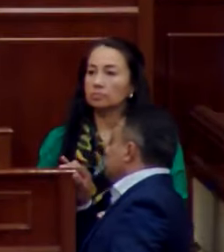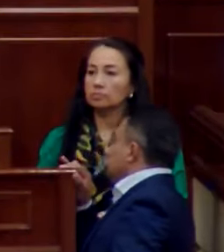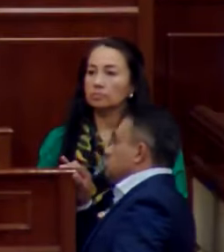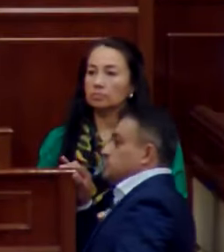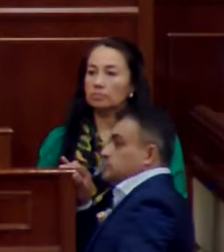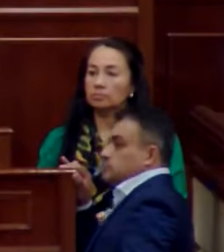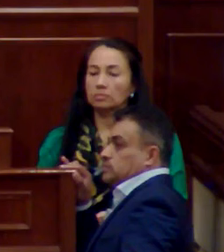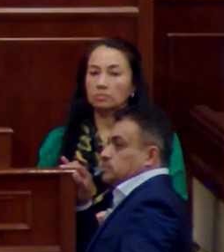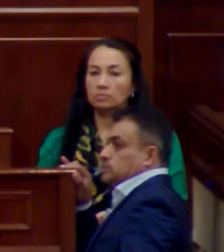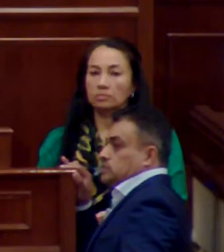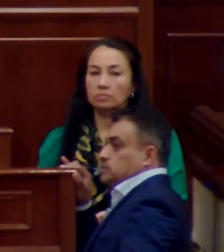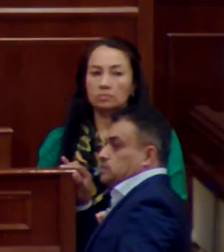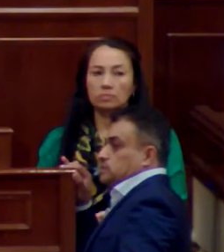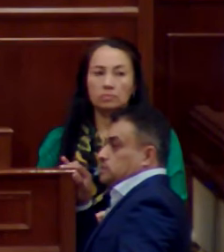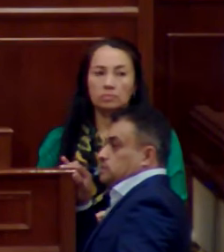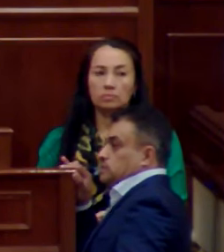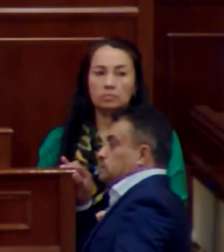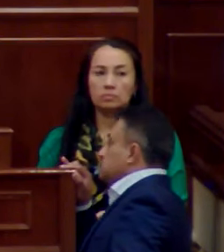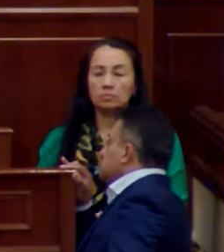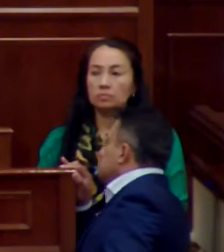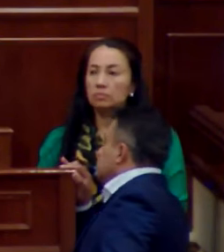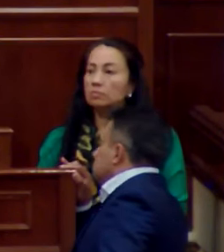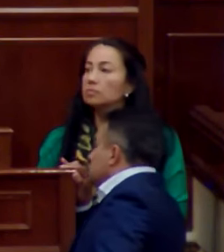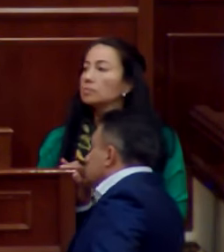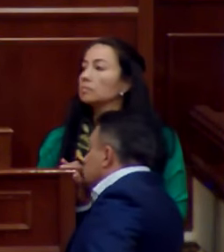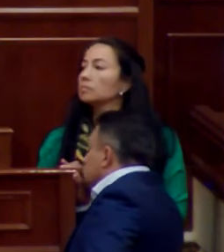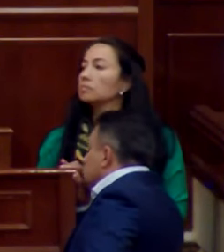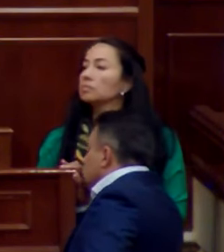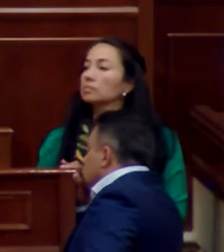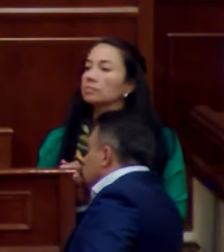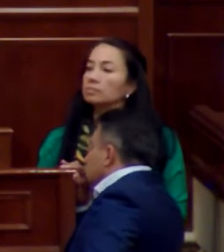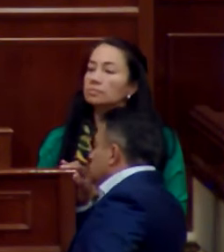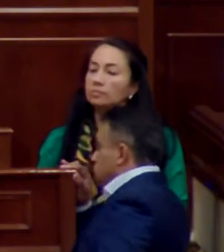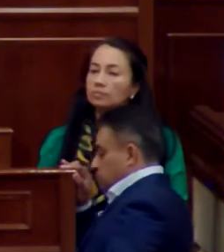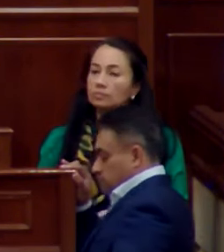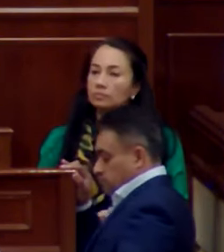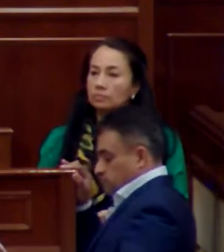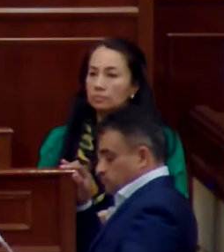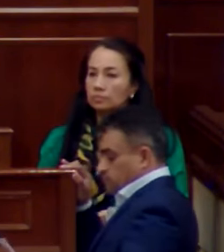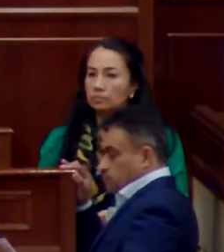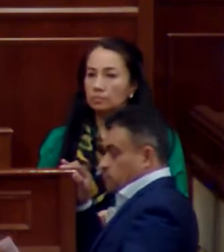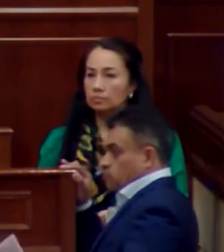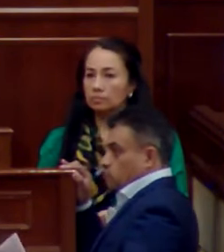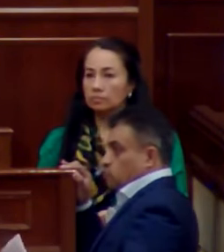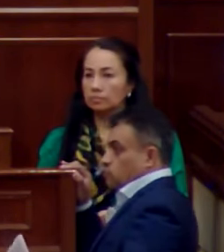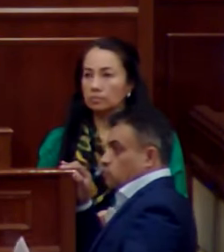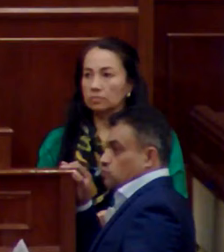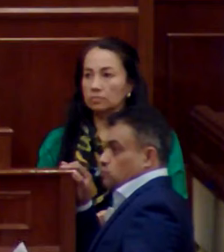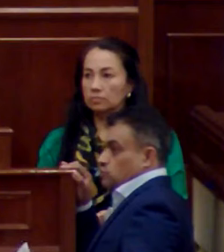gracias eh a usted señor